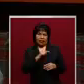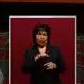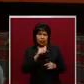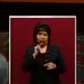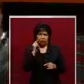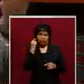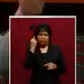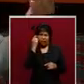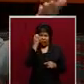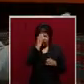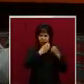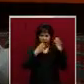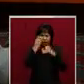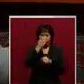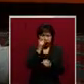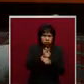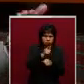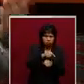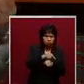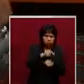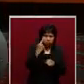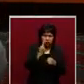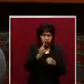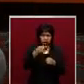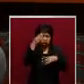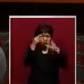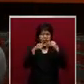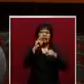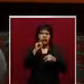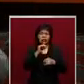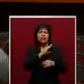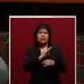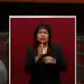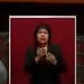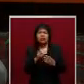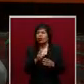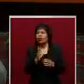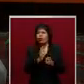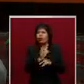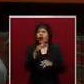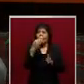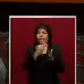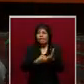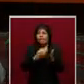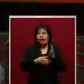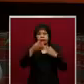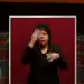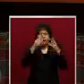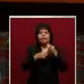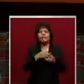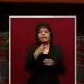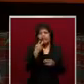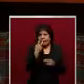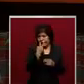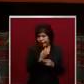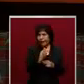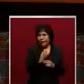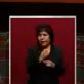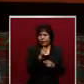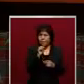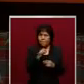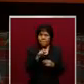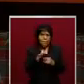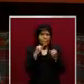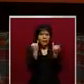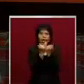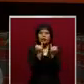diagnosticar qué aprendizajes sí se alcanzaron y cuáles no se alcanzaron. Bien. Bueno, eso mismo